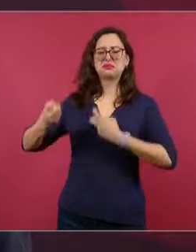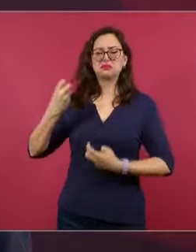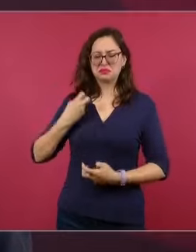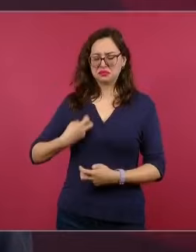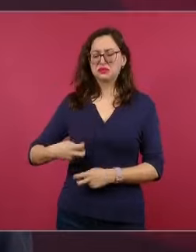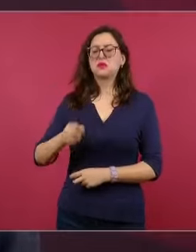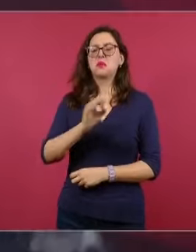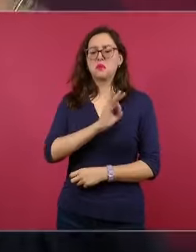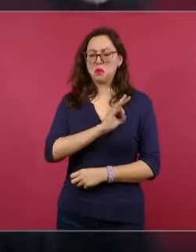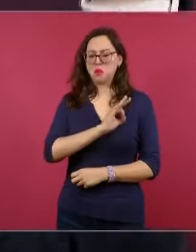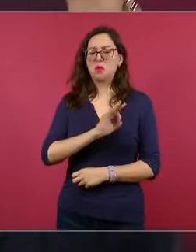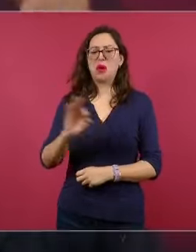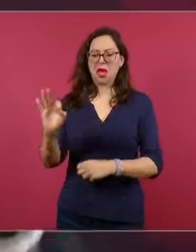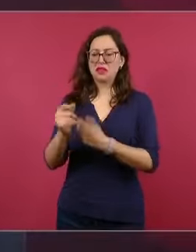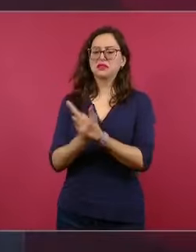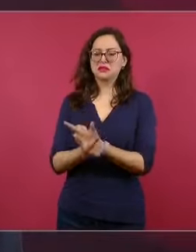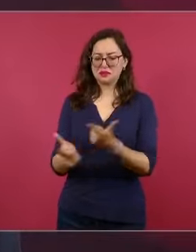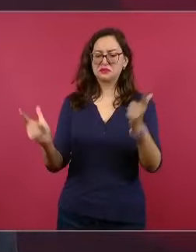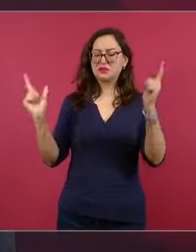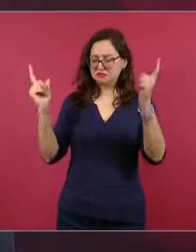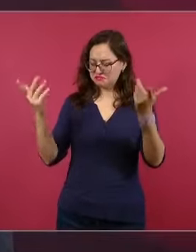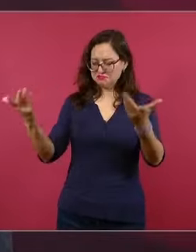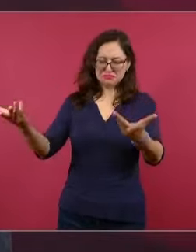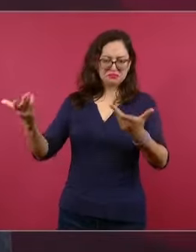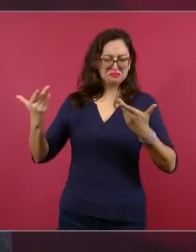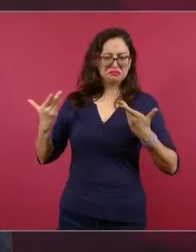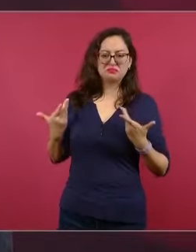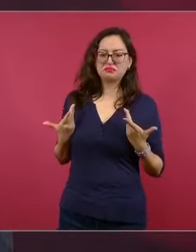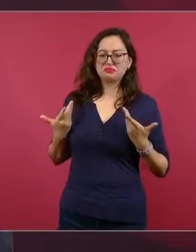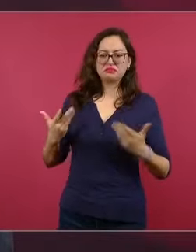presidente eso no sucedía antes